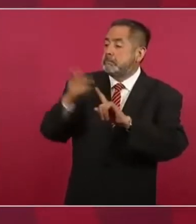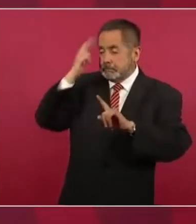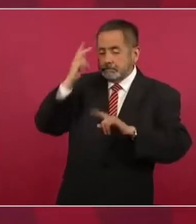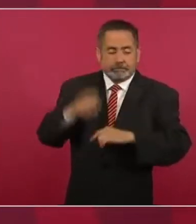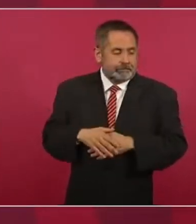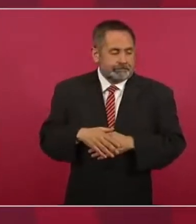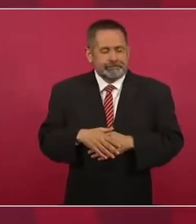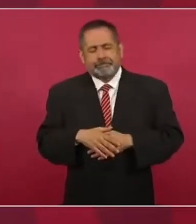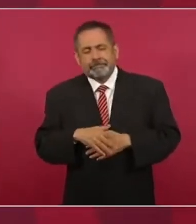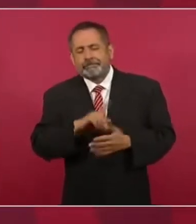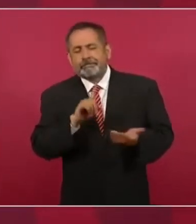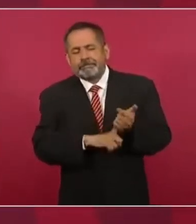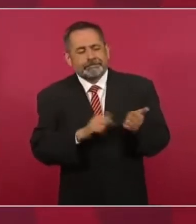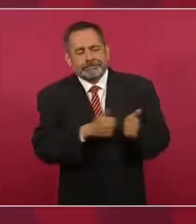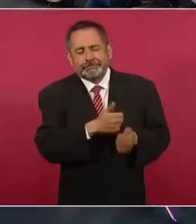Porfirio,